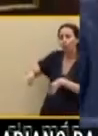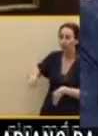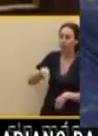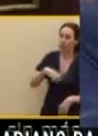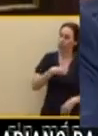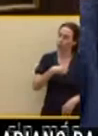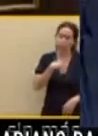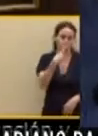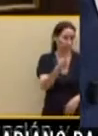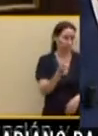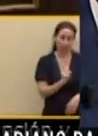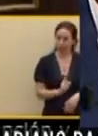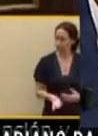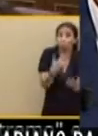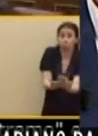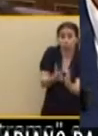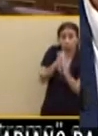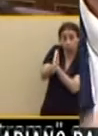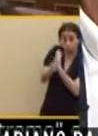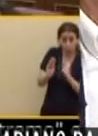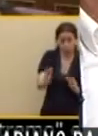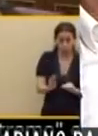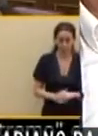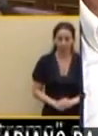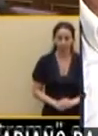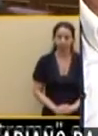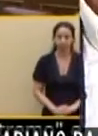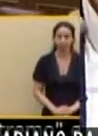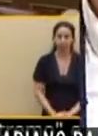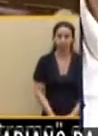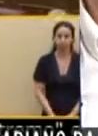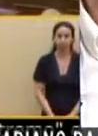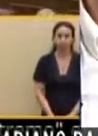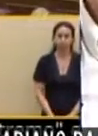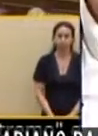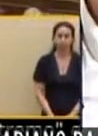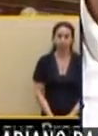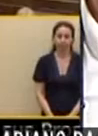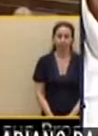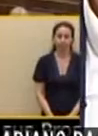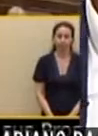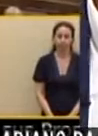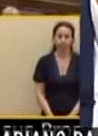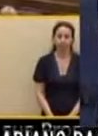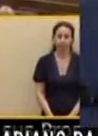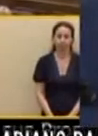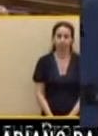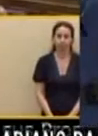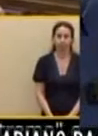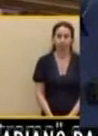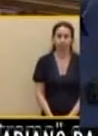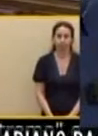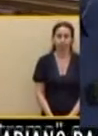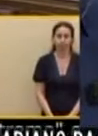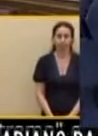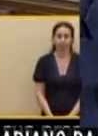'ningún y 2 462 si si si pablo iglesias de un paso adiante esto es lo que quiero decir